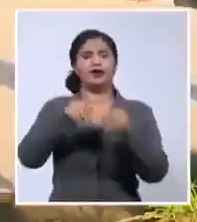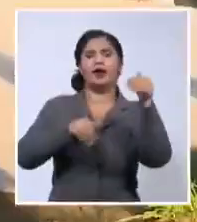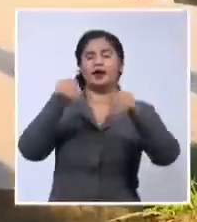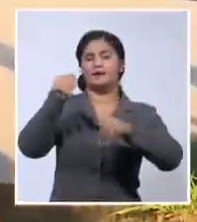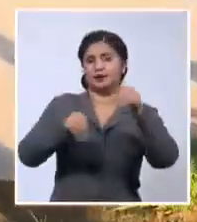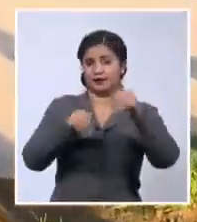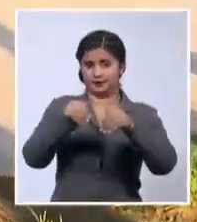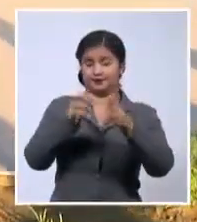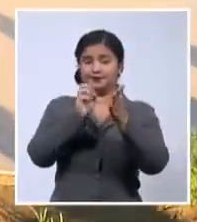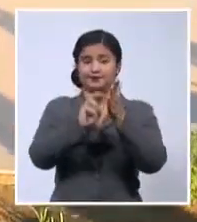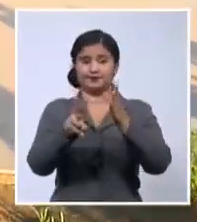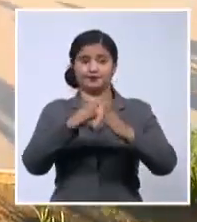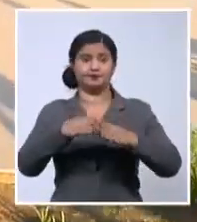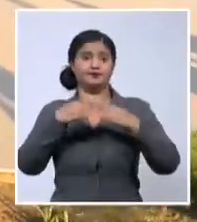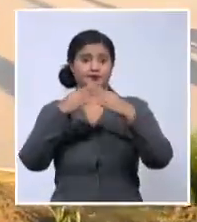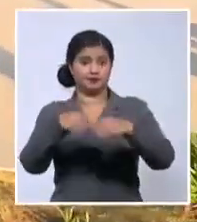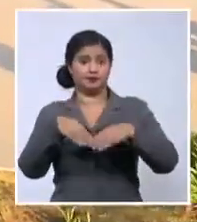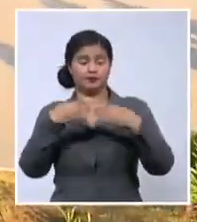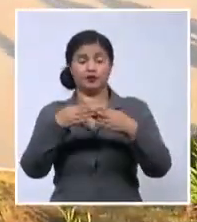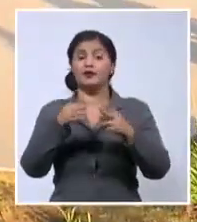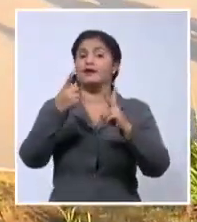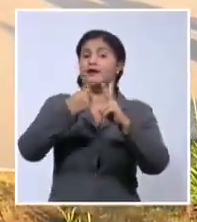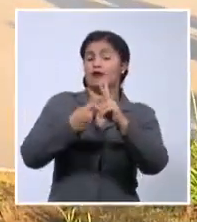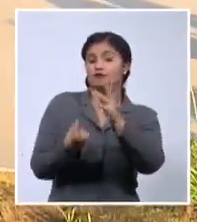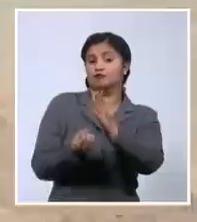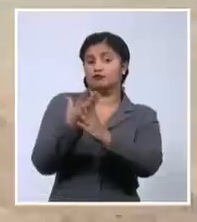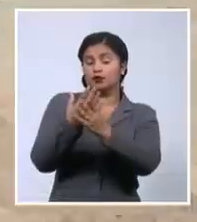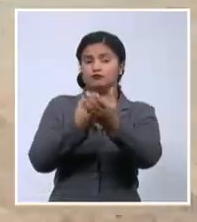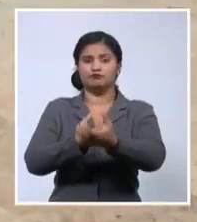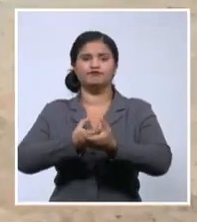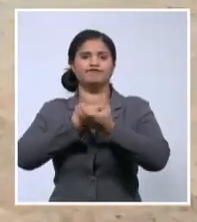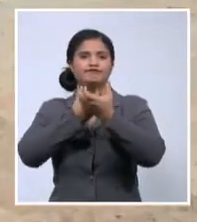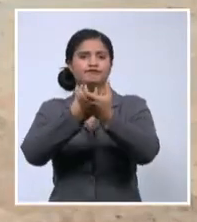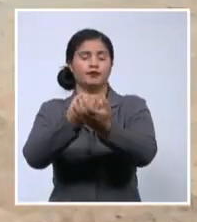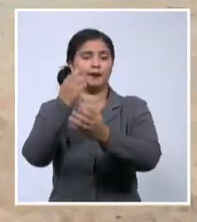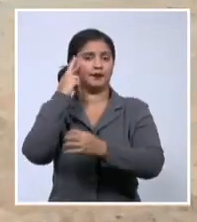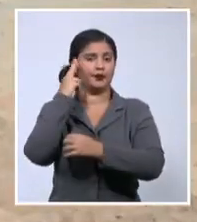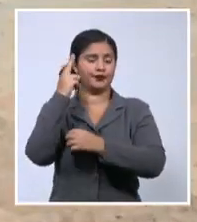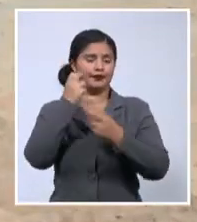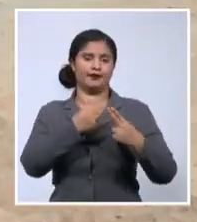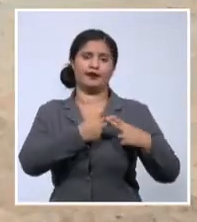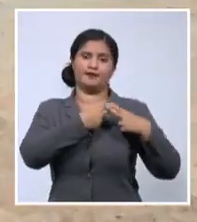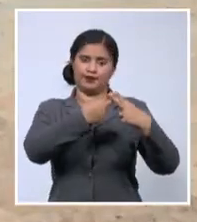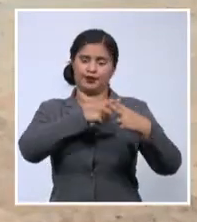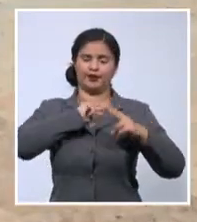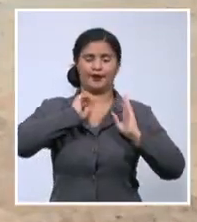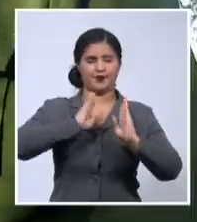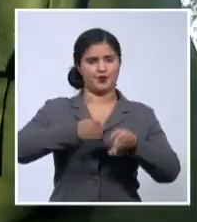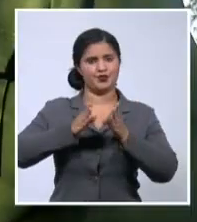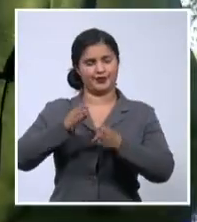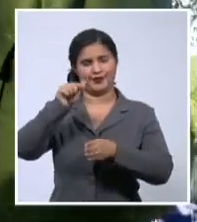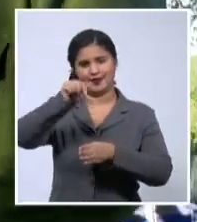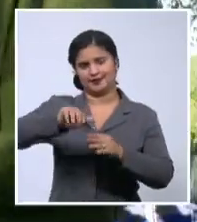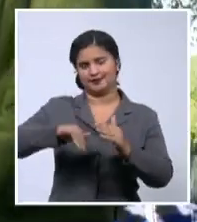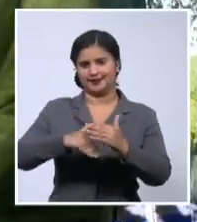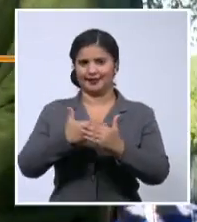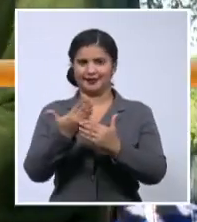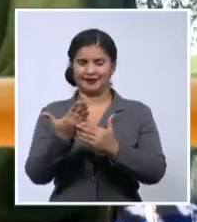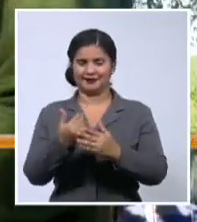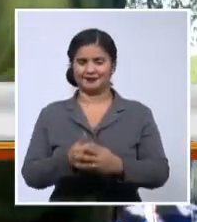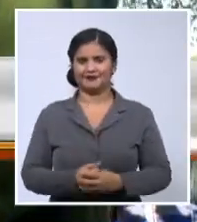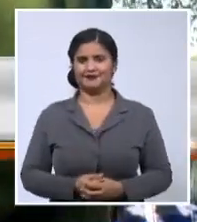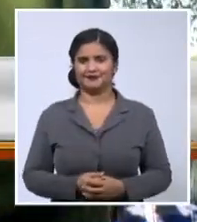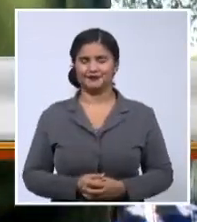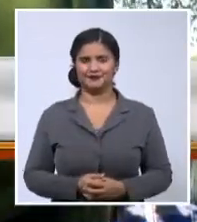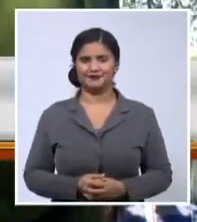en Granma, y una ofrenda floral se colocó para honrar a los héroes que perdieron la vida en aquella gesta. Seguiremos fieles a todos los